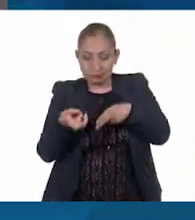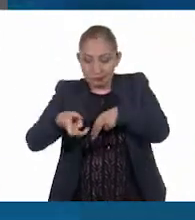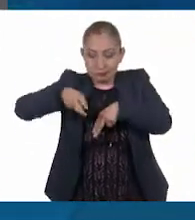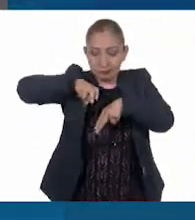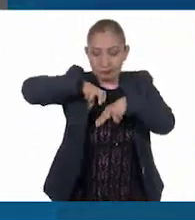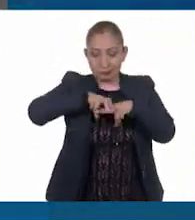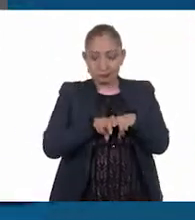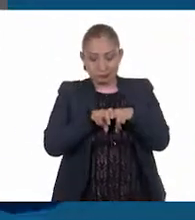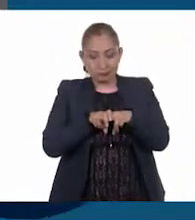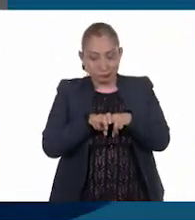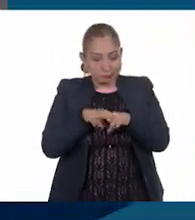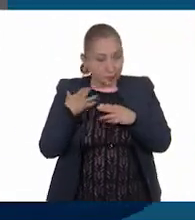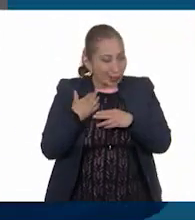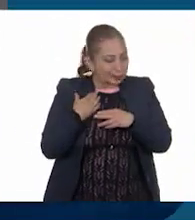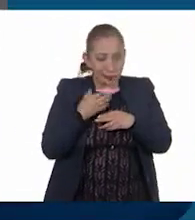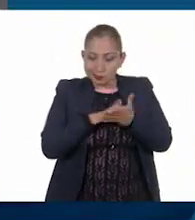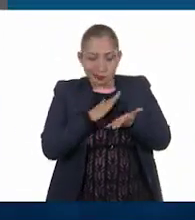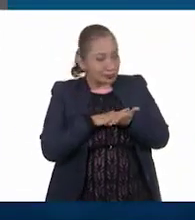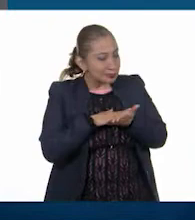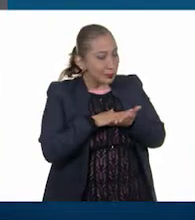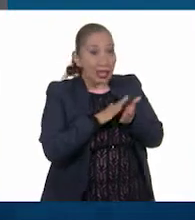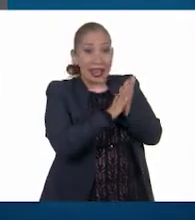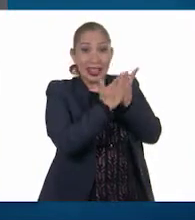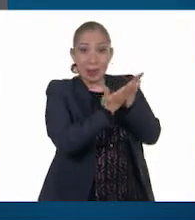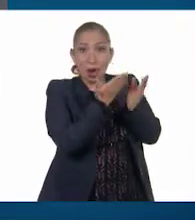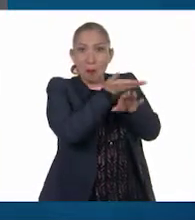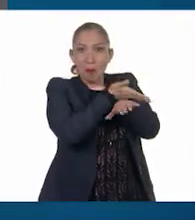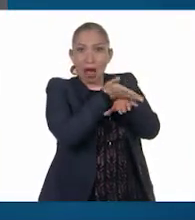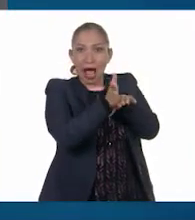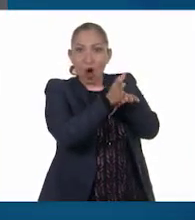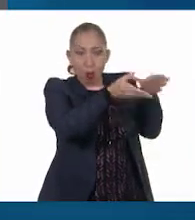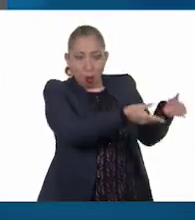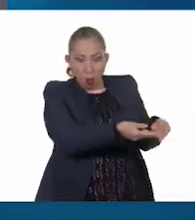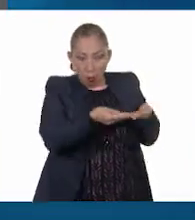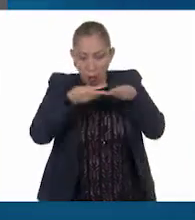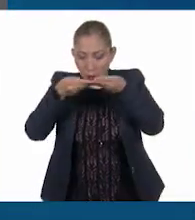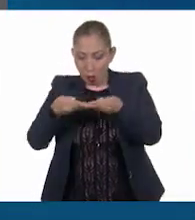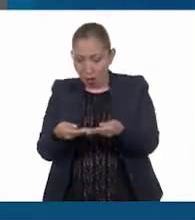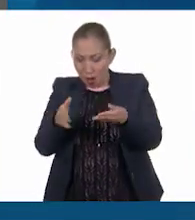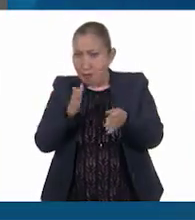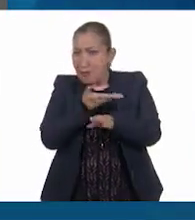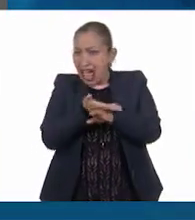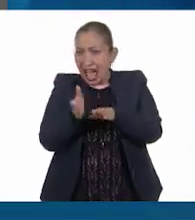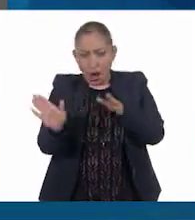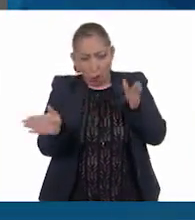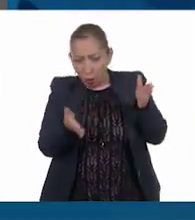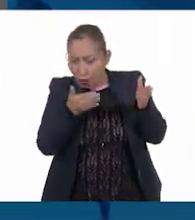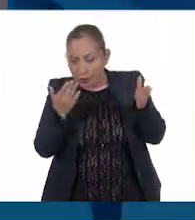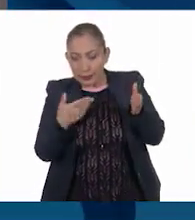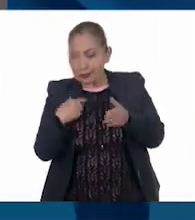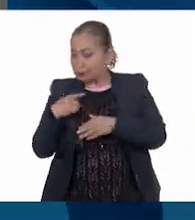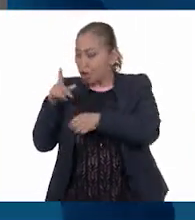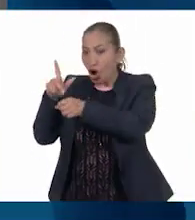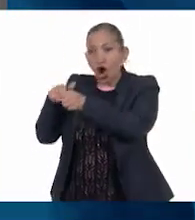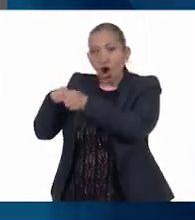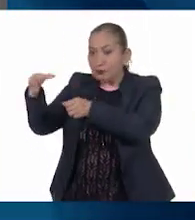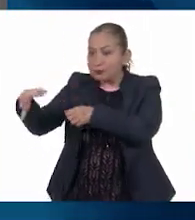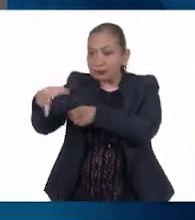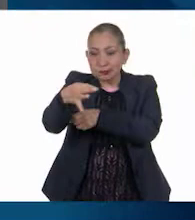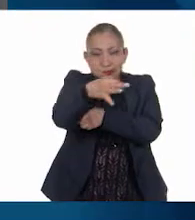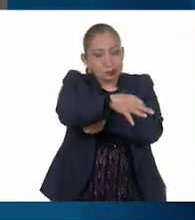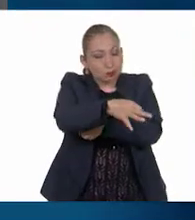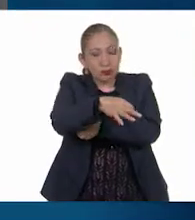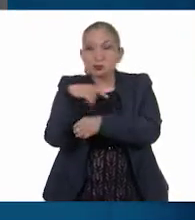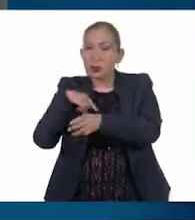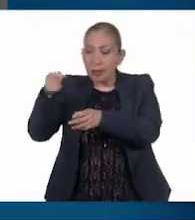el respirador, tomó este libro con las portadas blancas, las hojas completamente blancas, tomó sus pinturas y